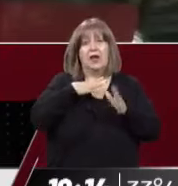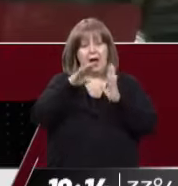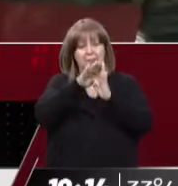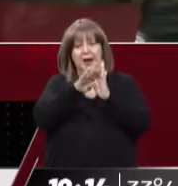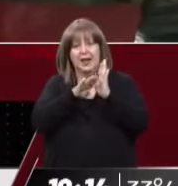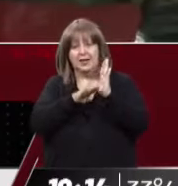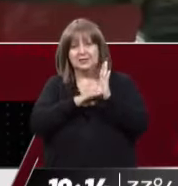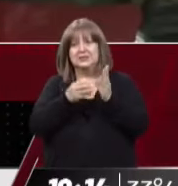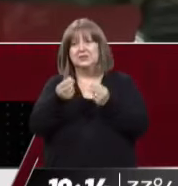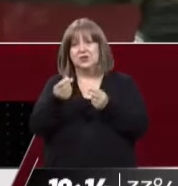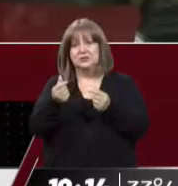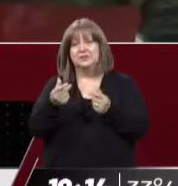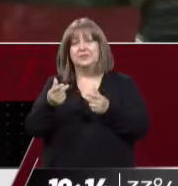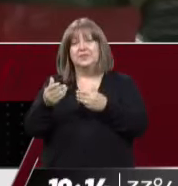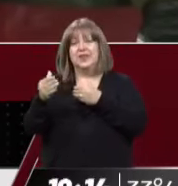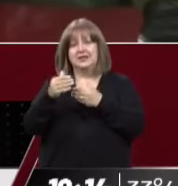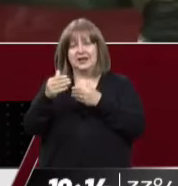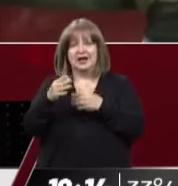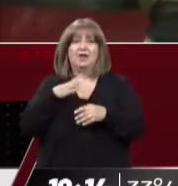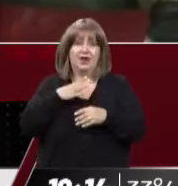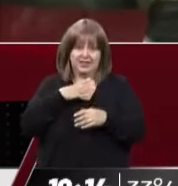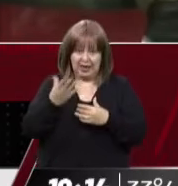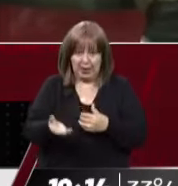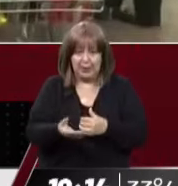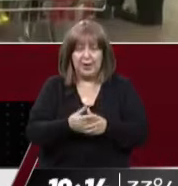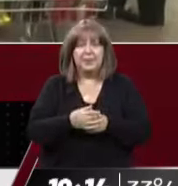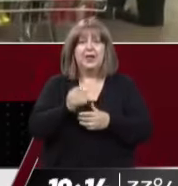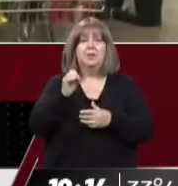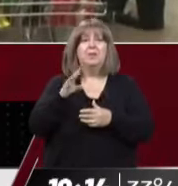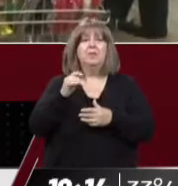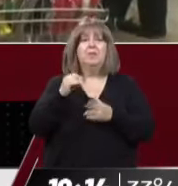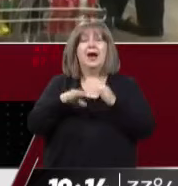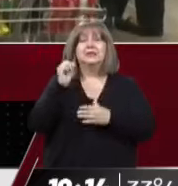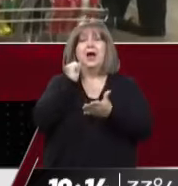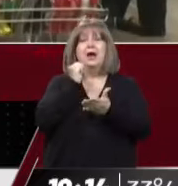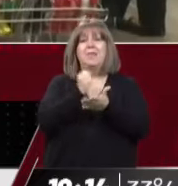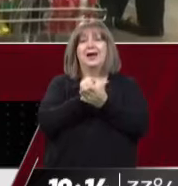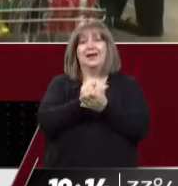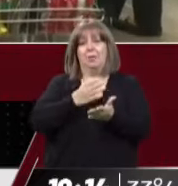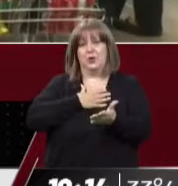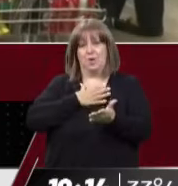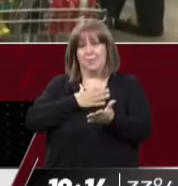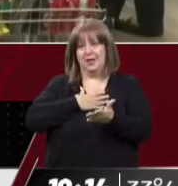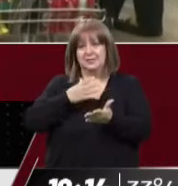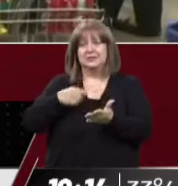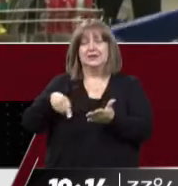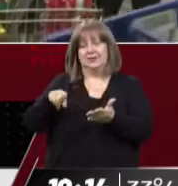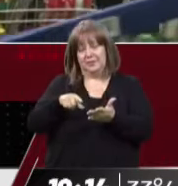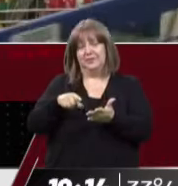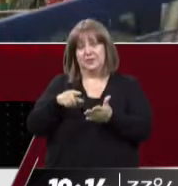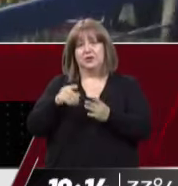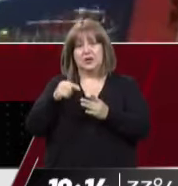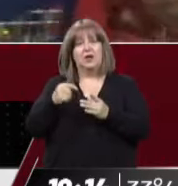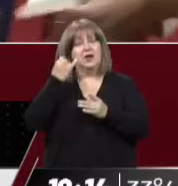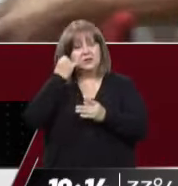y los productos de cercanía, sobre todo por el tema de las marcas propias, ¿no? Entonces, bueno, eso nos llegó, la estamos